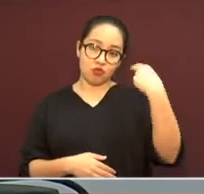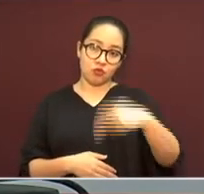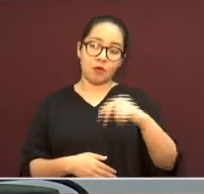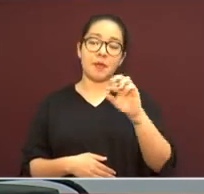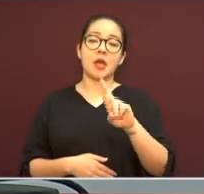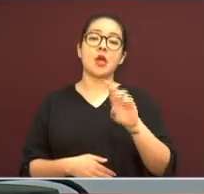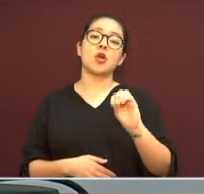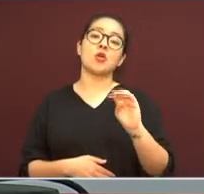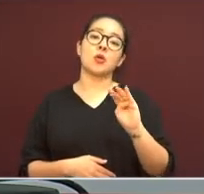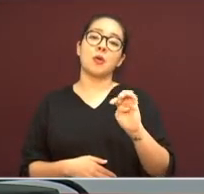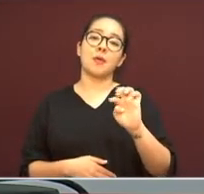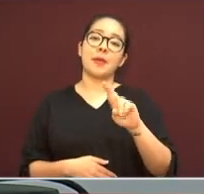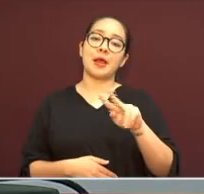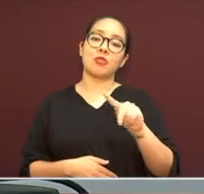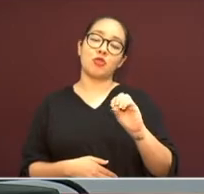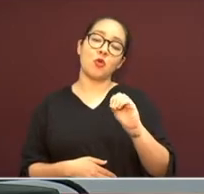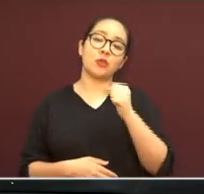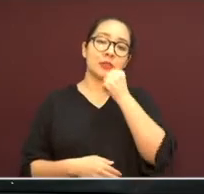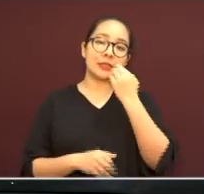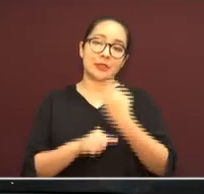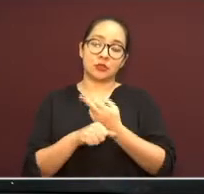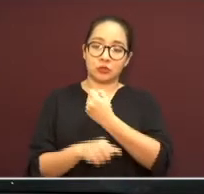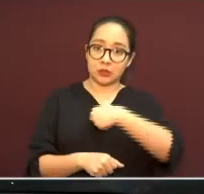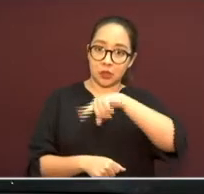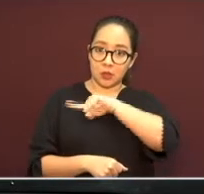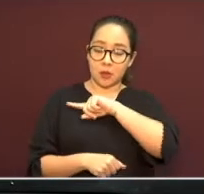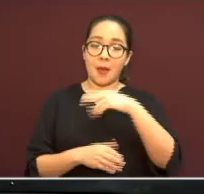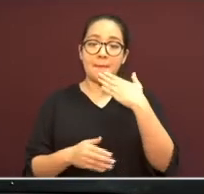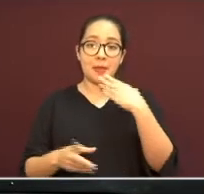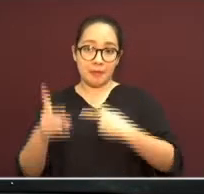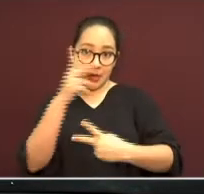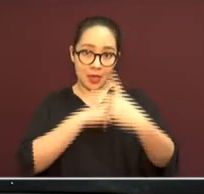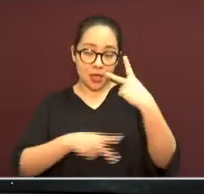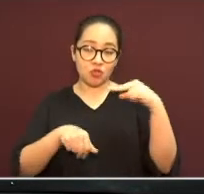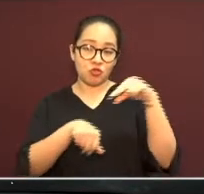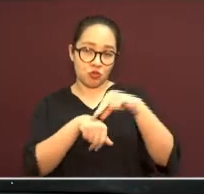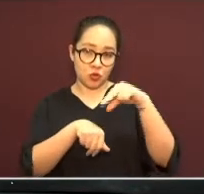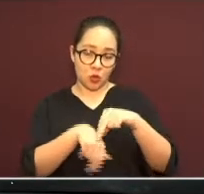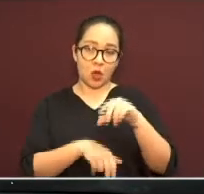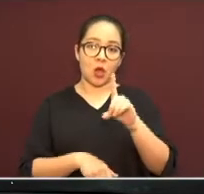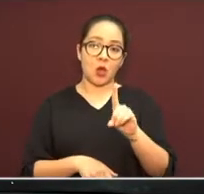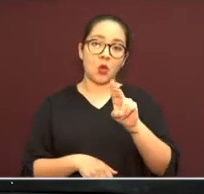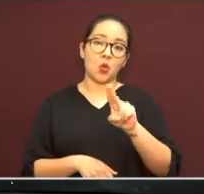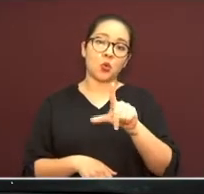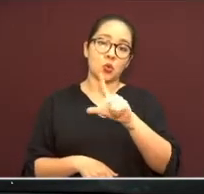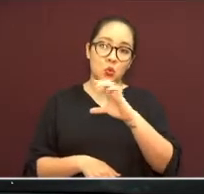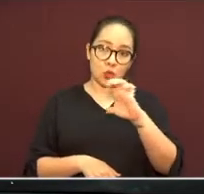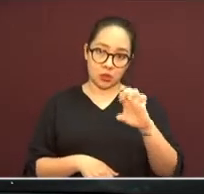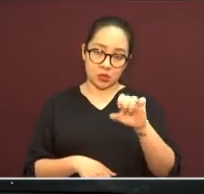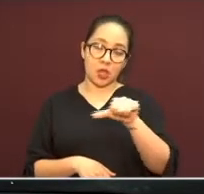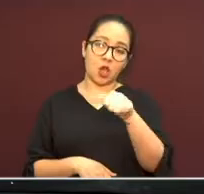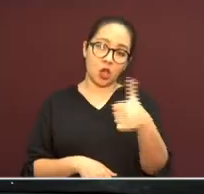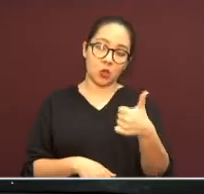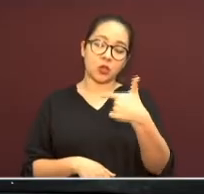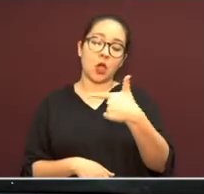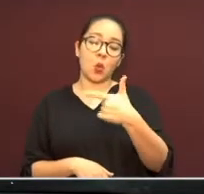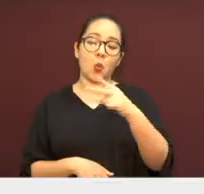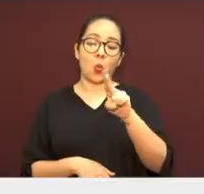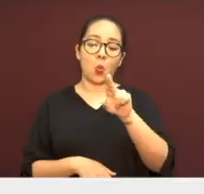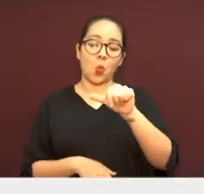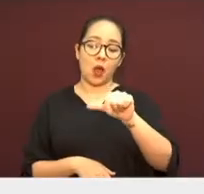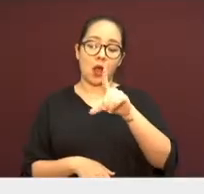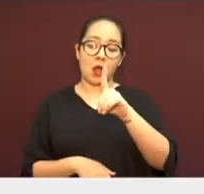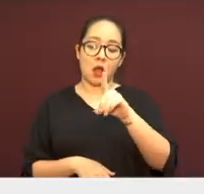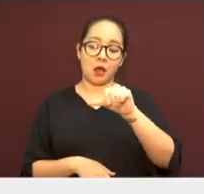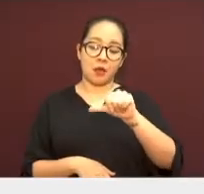salud doy la bienvenida a las doctoras dulce maría espejo guevara y guadalupe díaz del castillo flores para llevar a